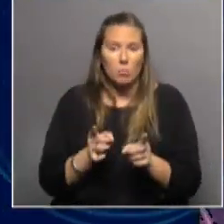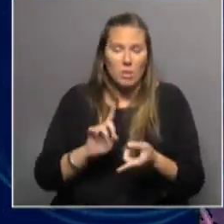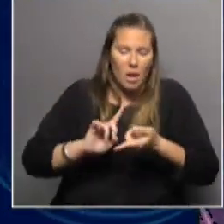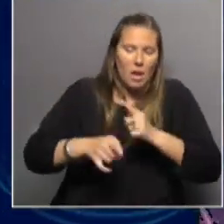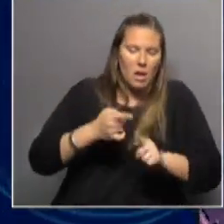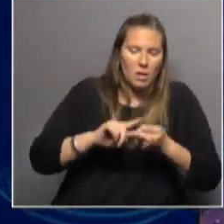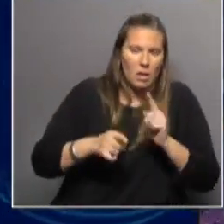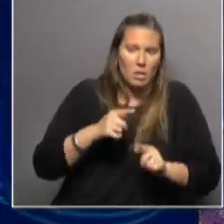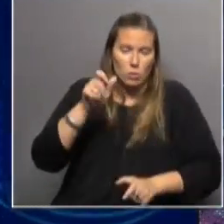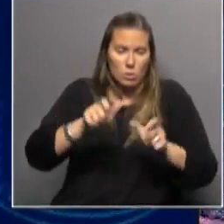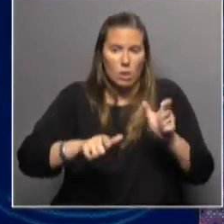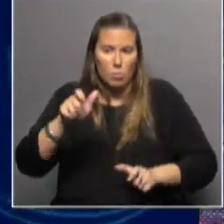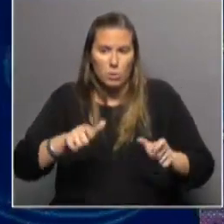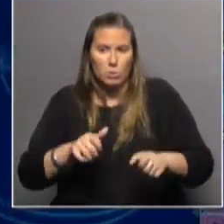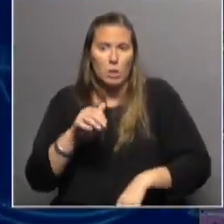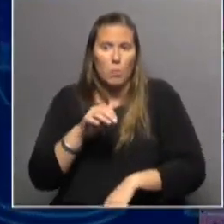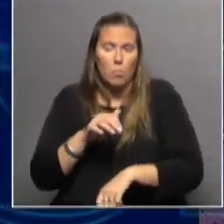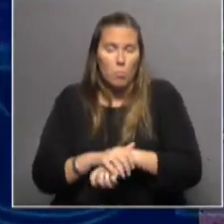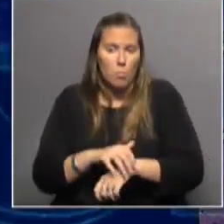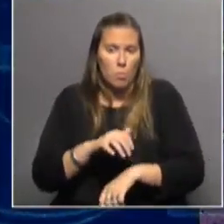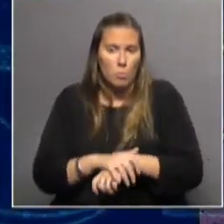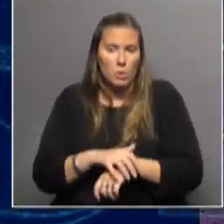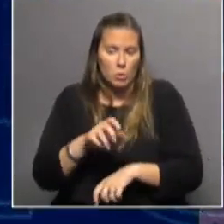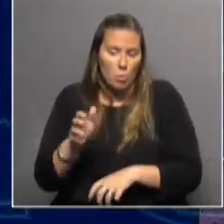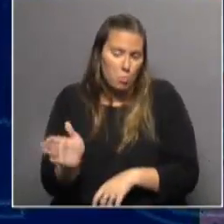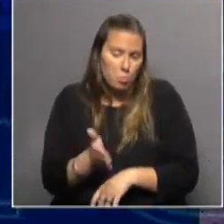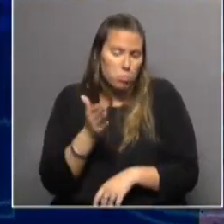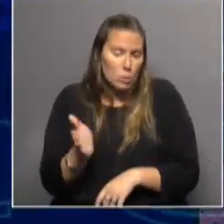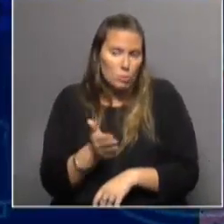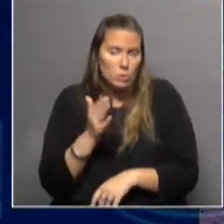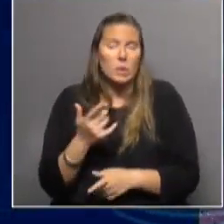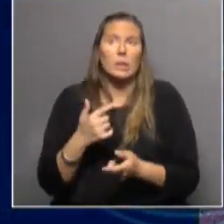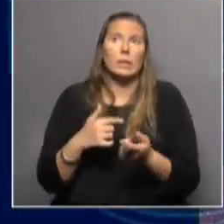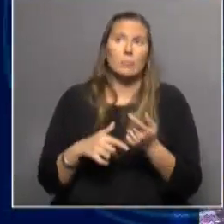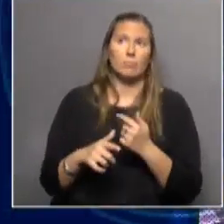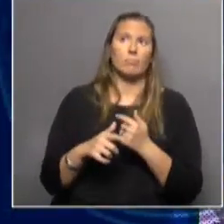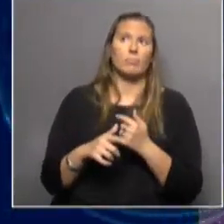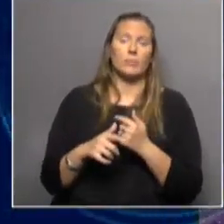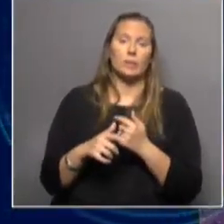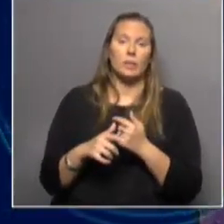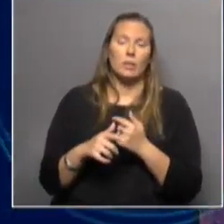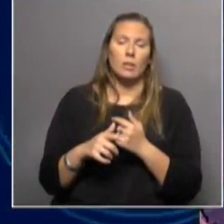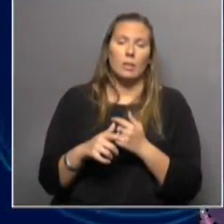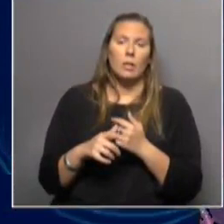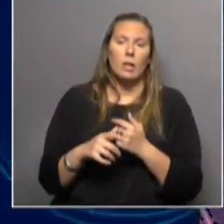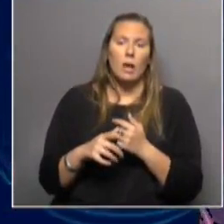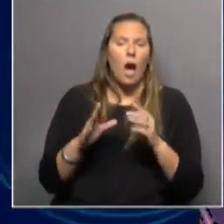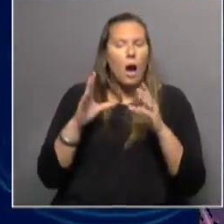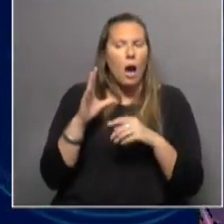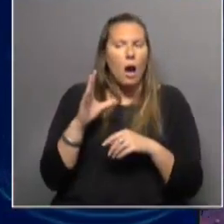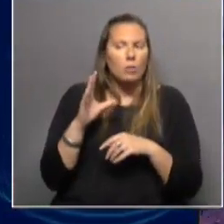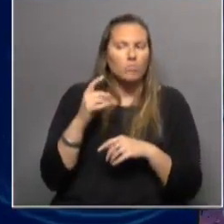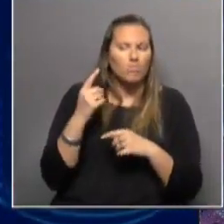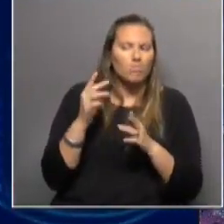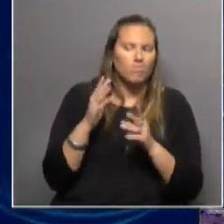relación entre los seres humanos cuando estamos en la producción ¿no? entonces hay muchas resistencias